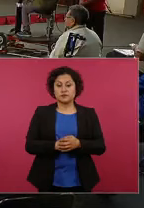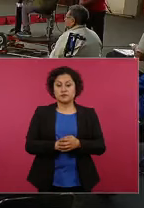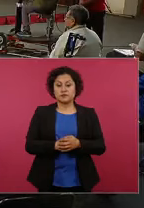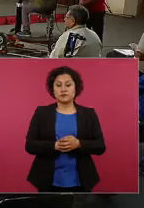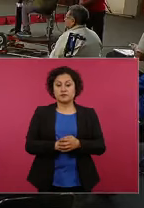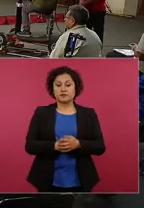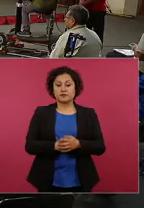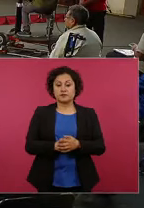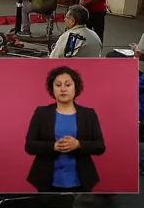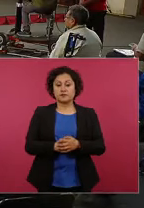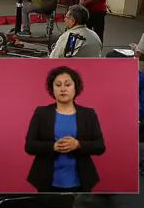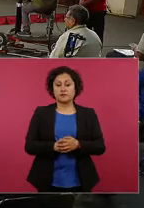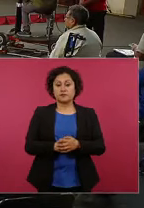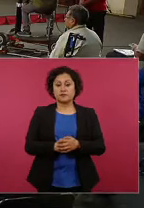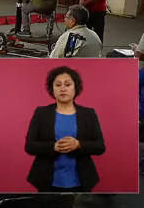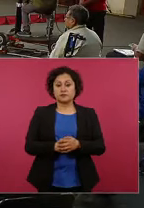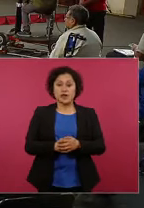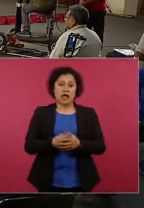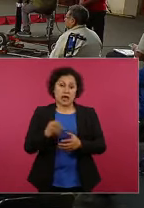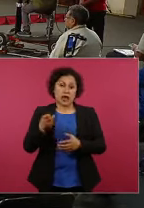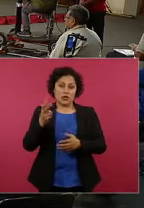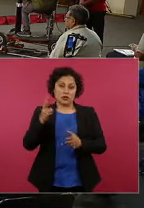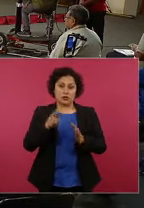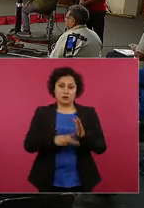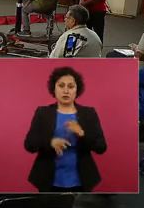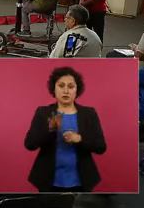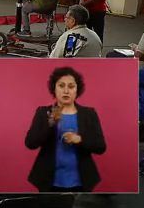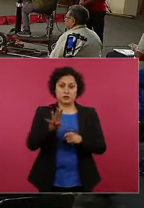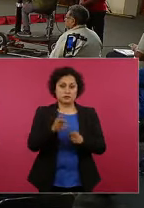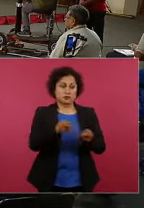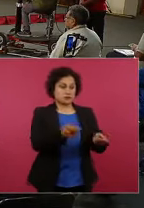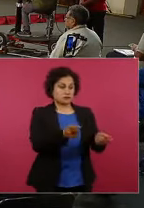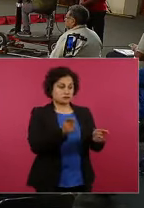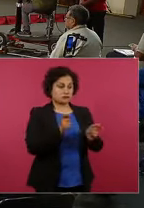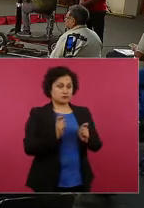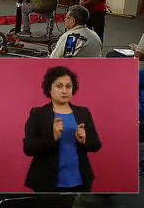Y aquí no los dejaron. Así.